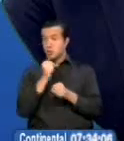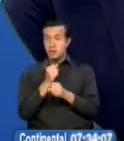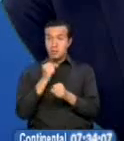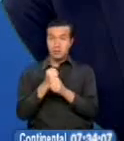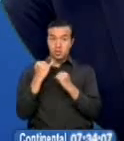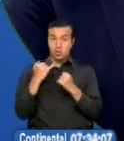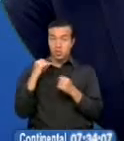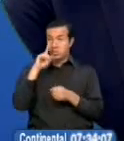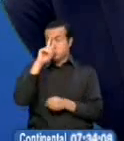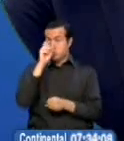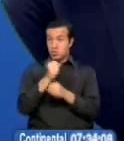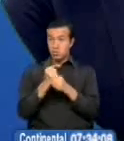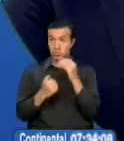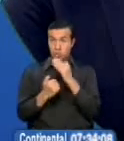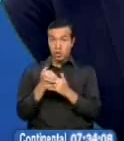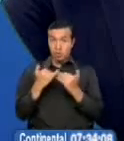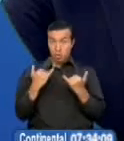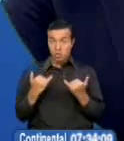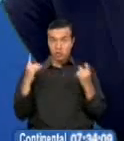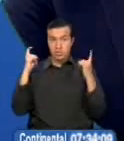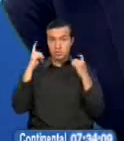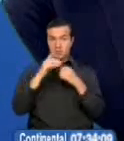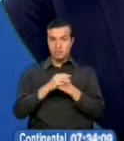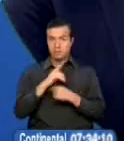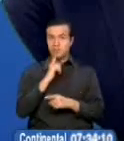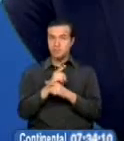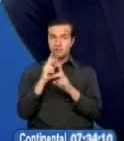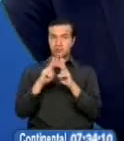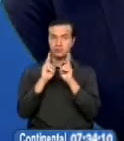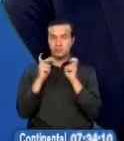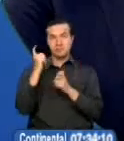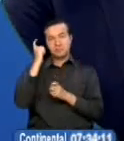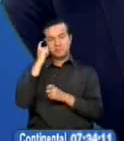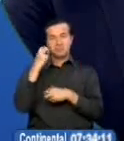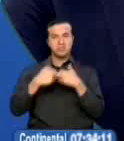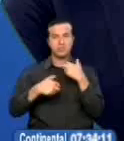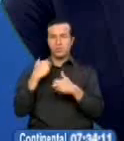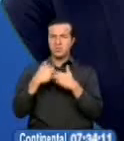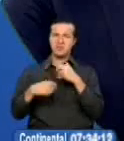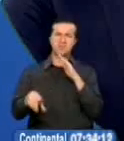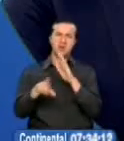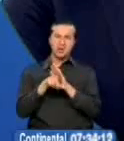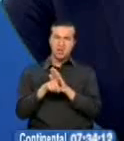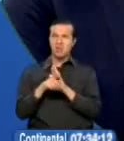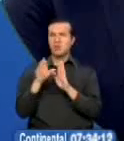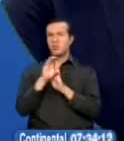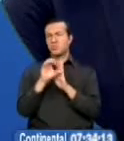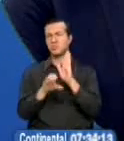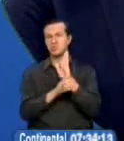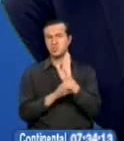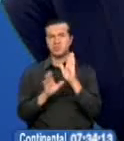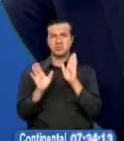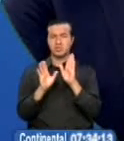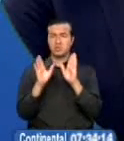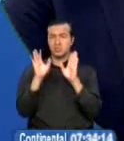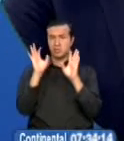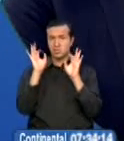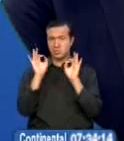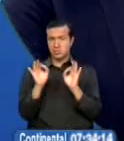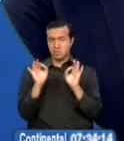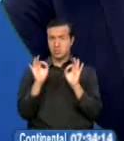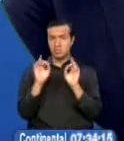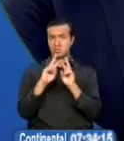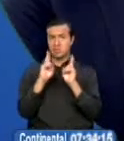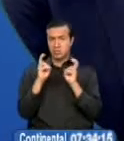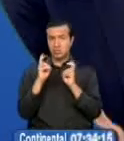situación como la que vive el país, es difícil. Por eso es que este tema, yo diría, los problemas de las leyes, de la Constitución, ya hablando